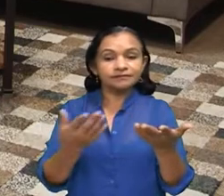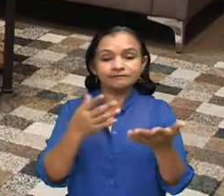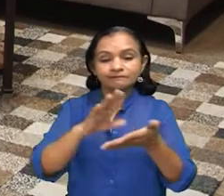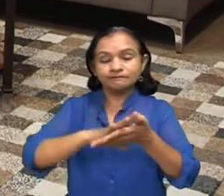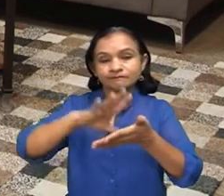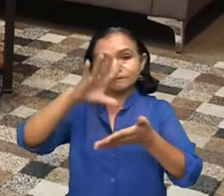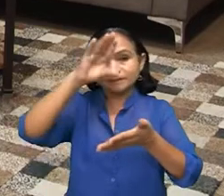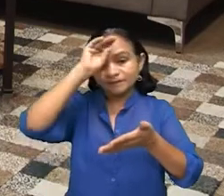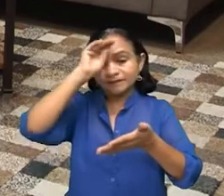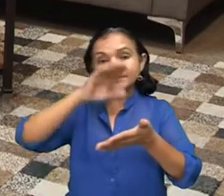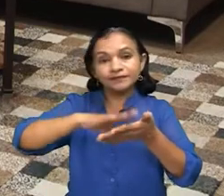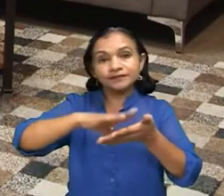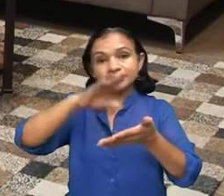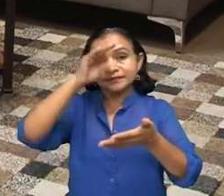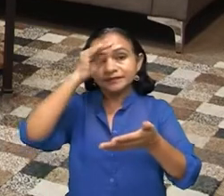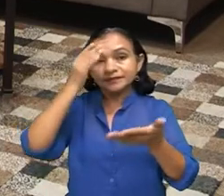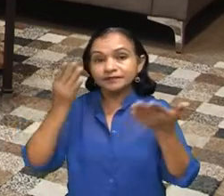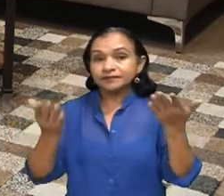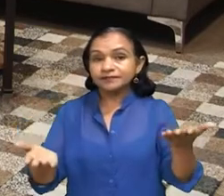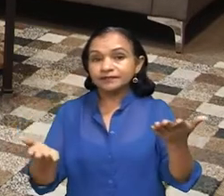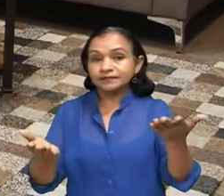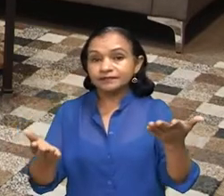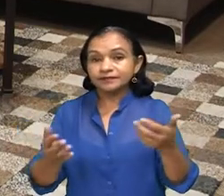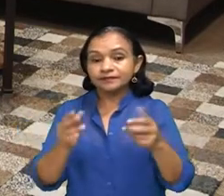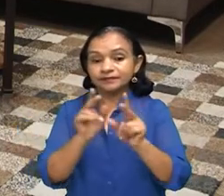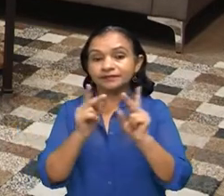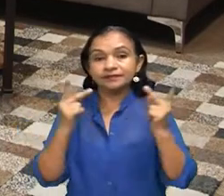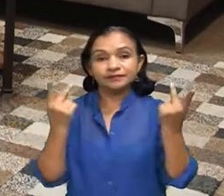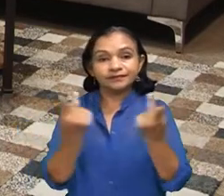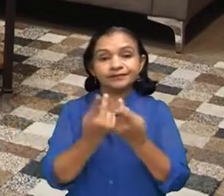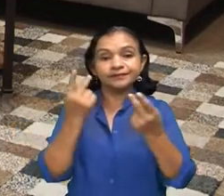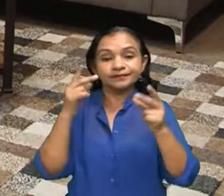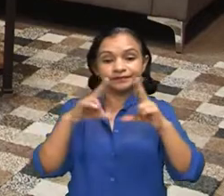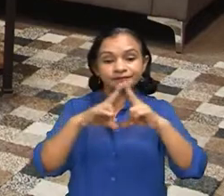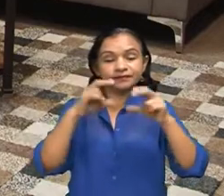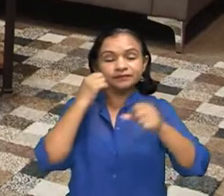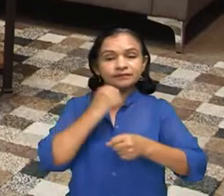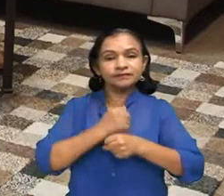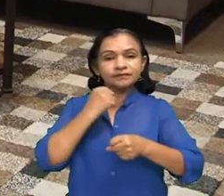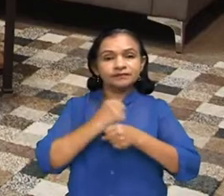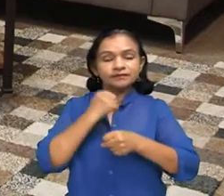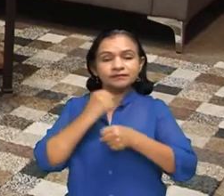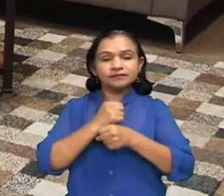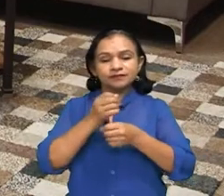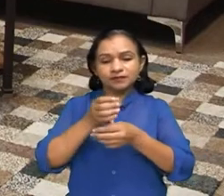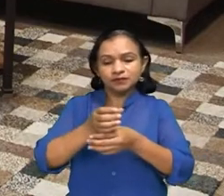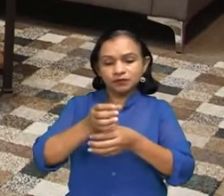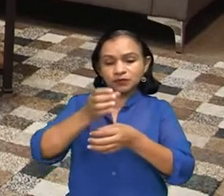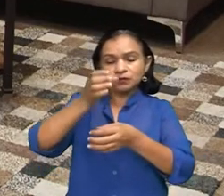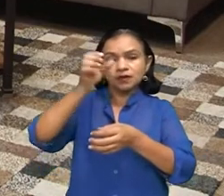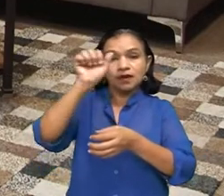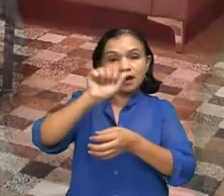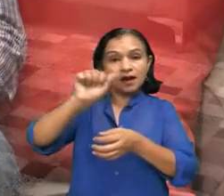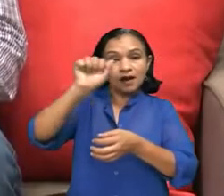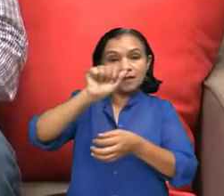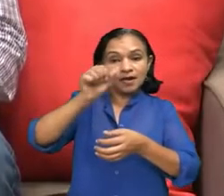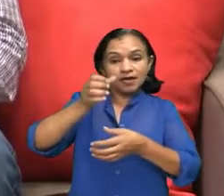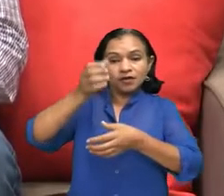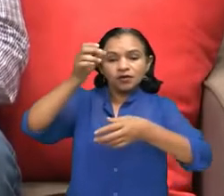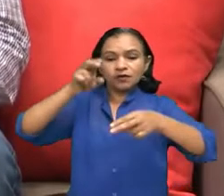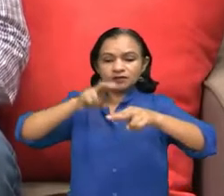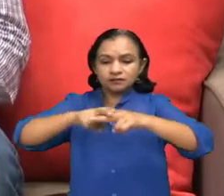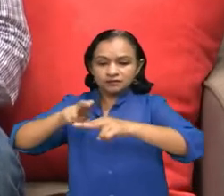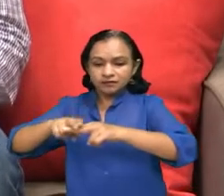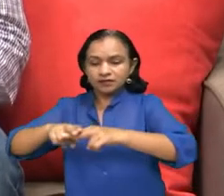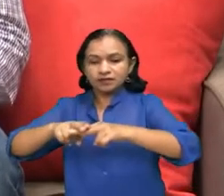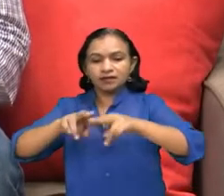de ellas, porque bien es cierto, nuestro pueblo ha trabajado durante mucho tiempo en el bambú. Sí. Pero especializándose